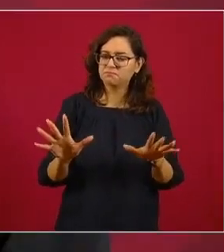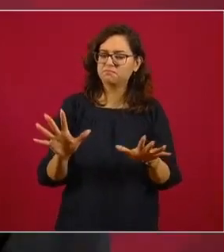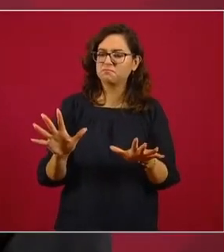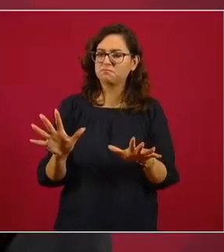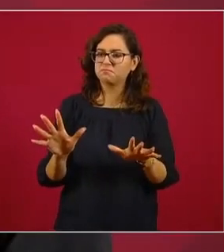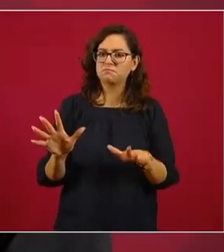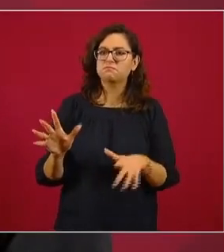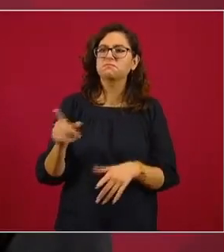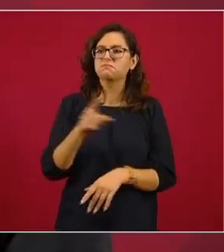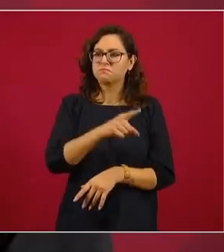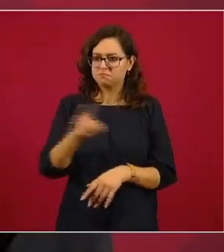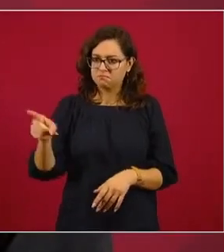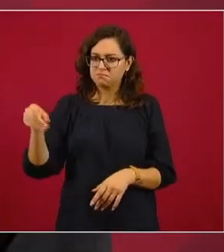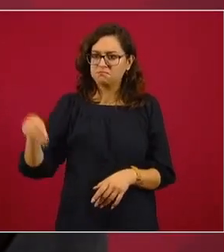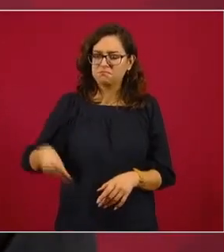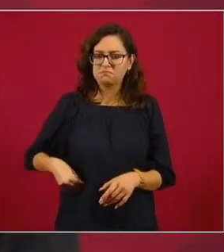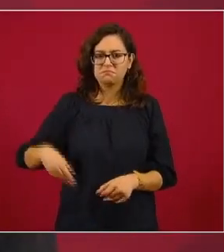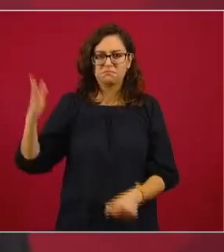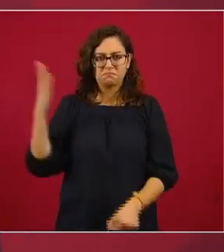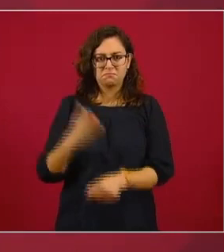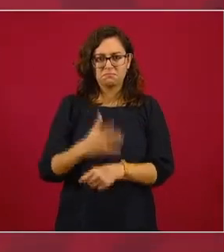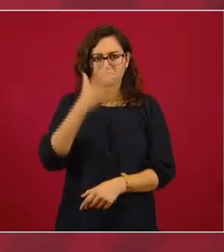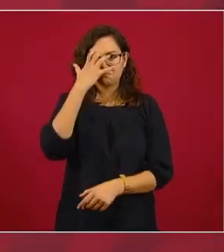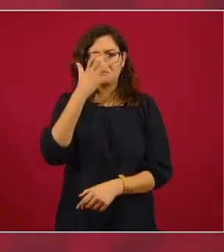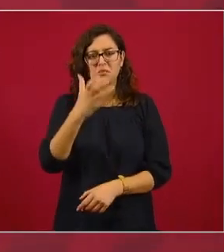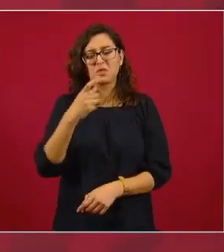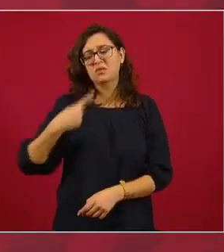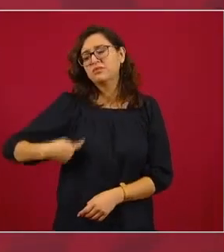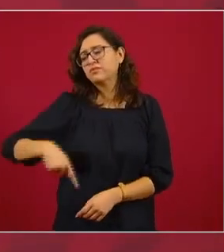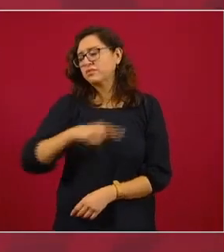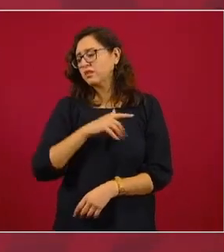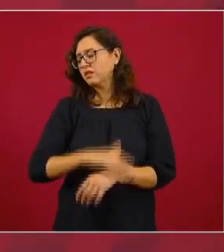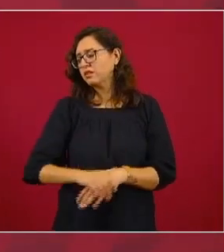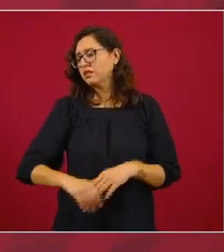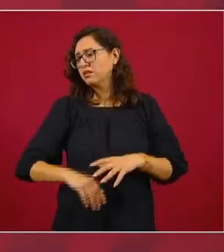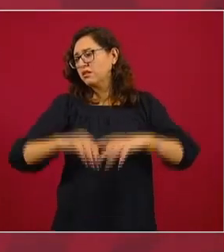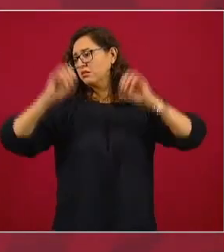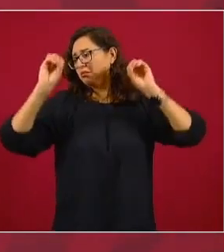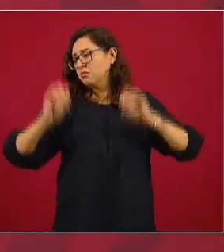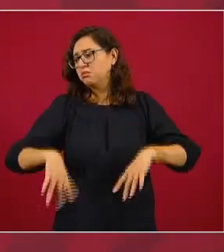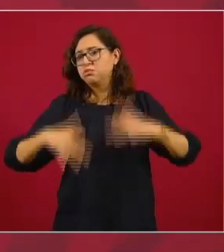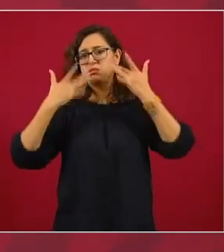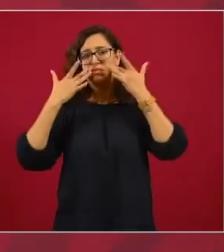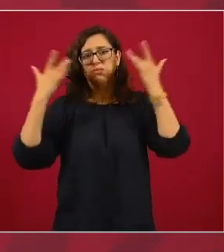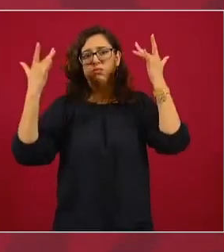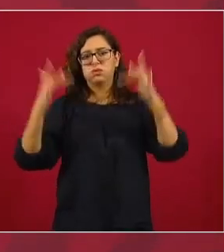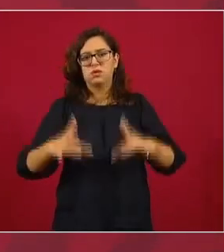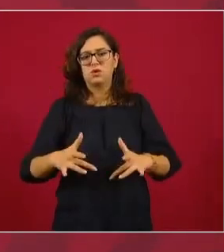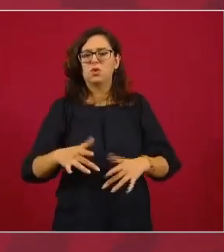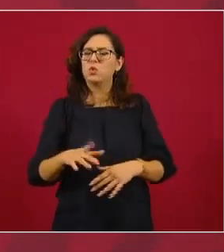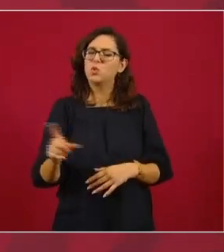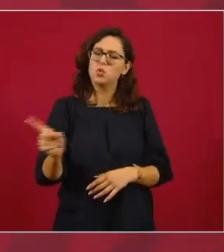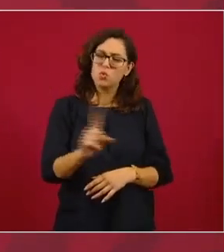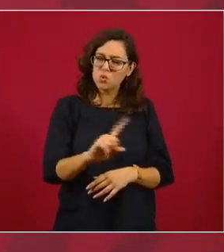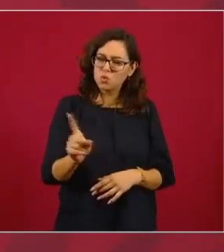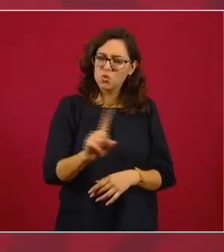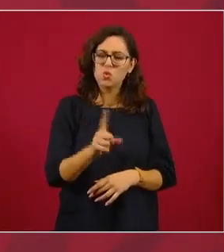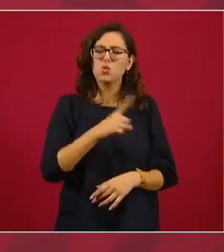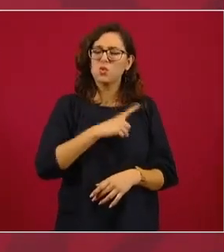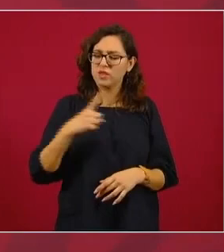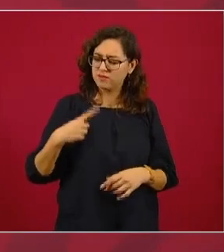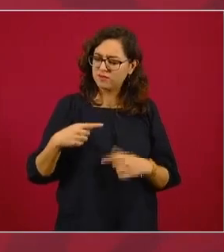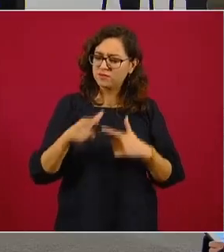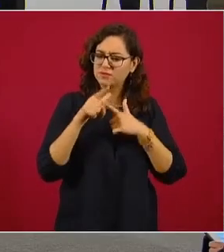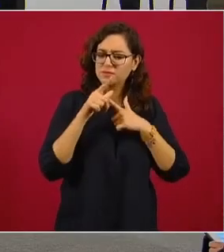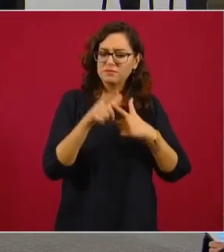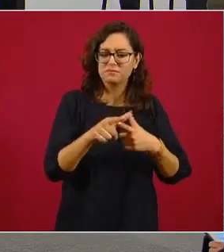podemos claudicar. Y tenemos nosotros, decía yo, ventajas. Una es que somos perseverantes.